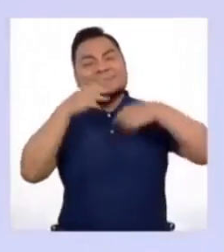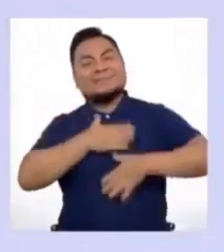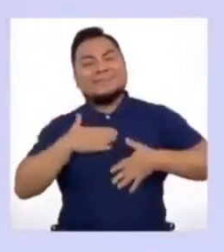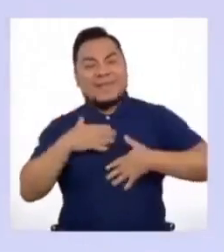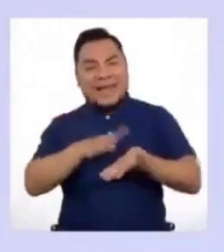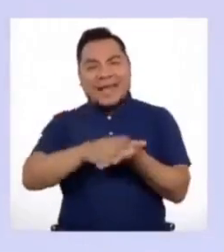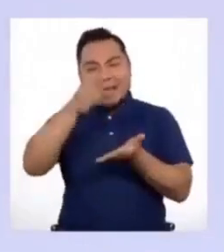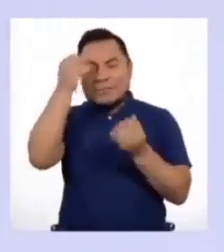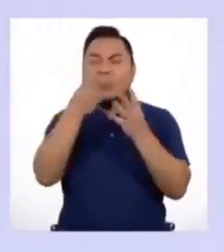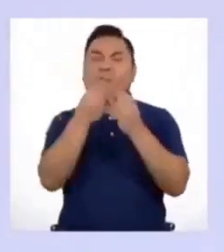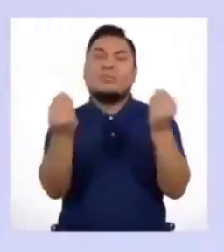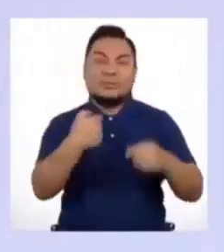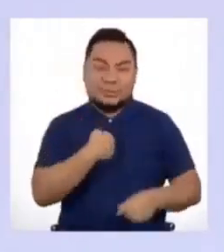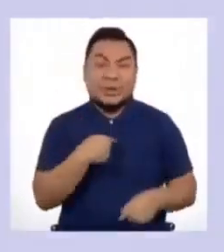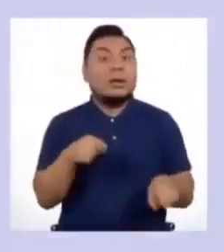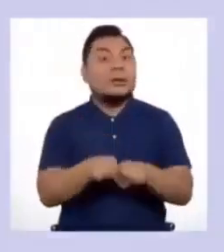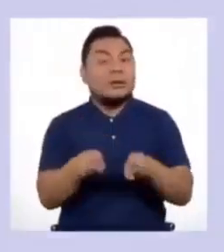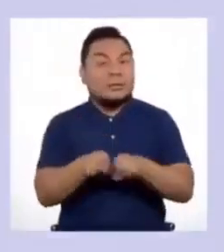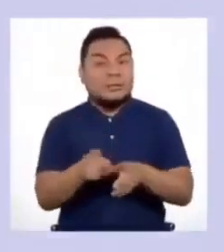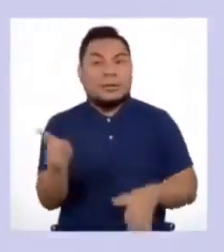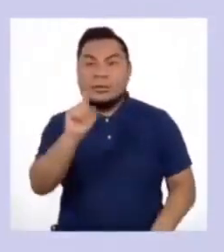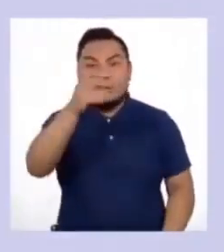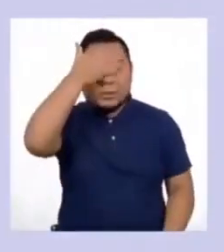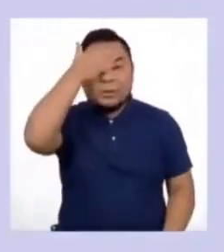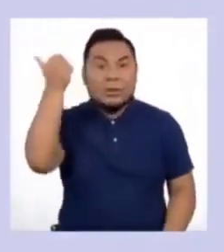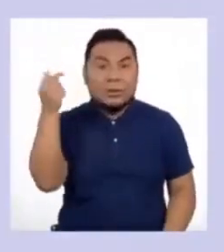aprendido tanto como yo. Y eso sí, no se